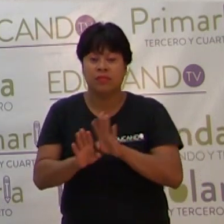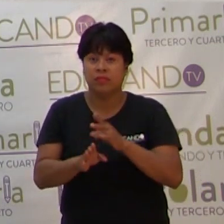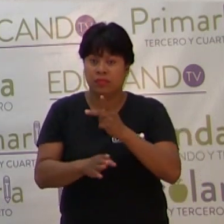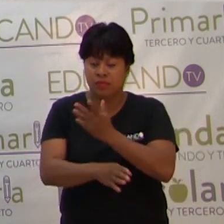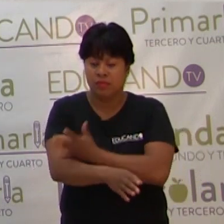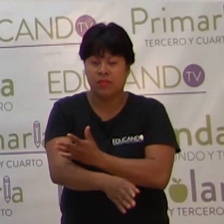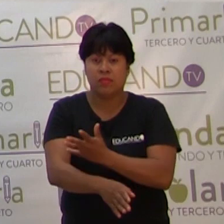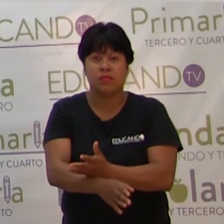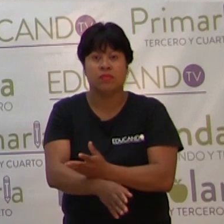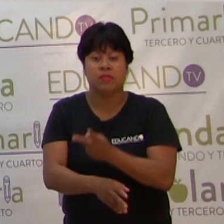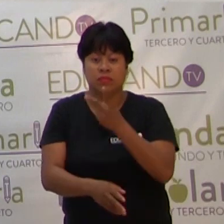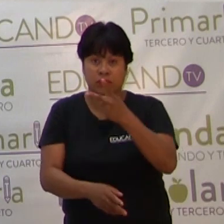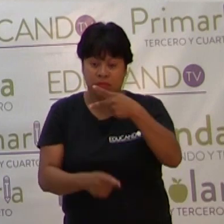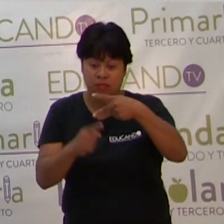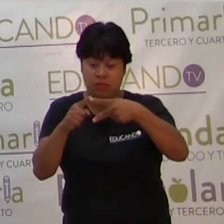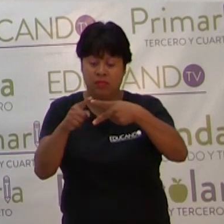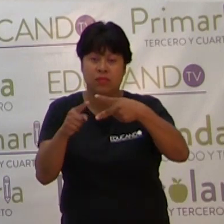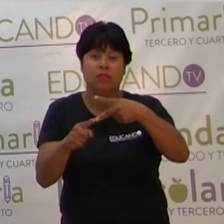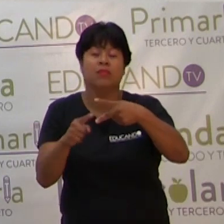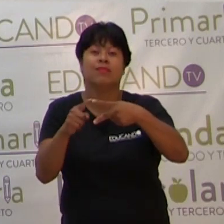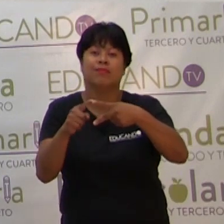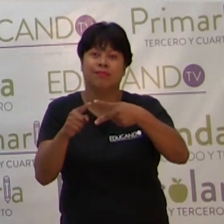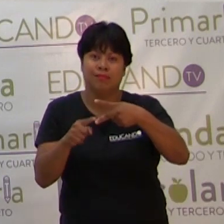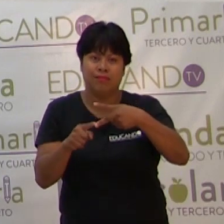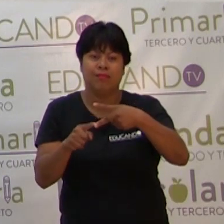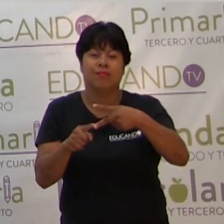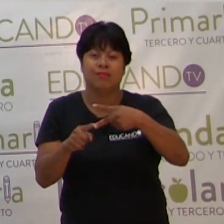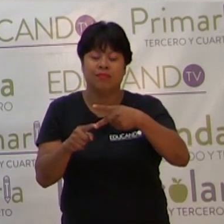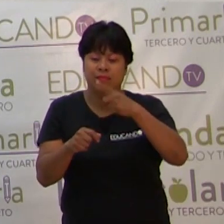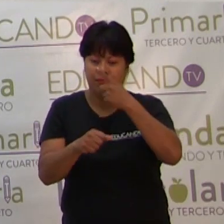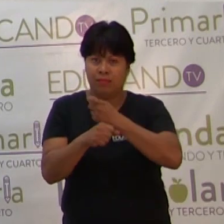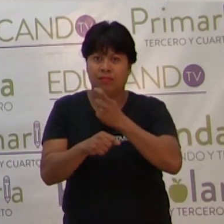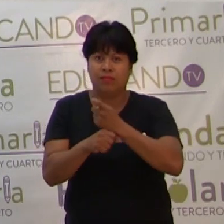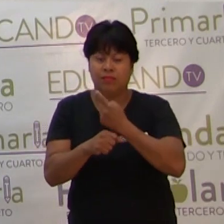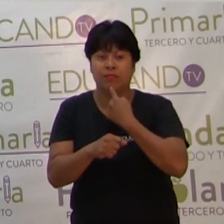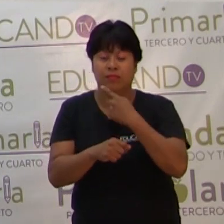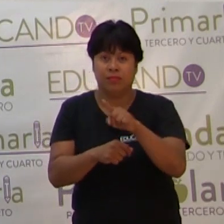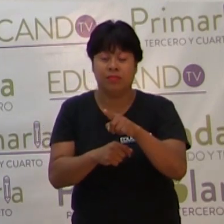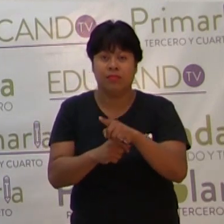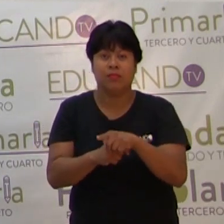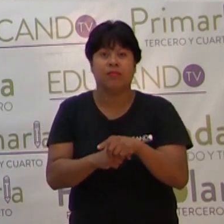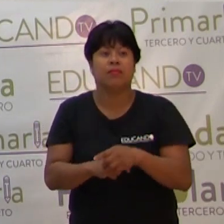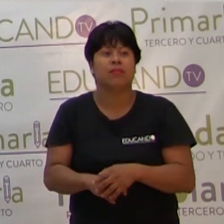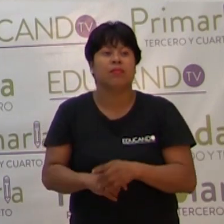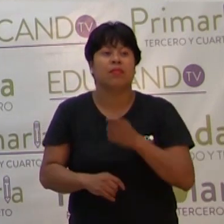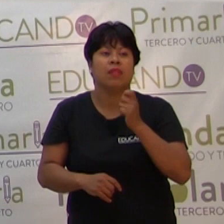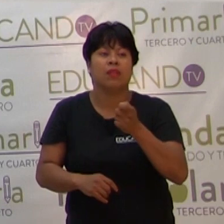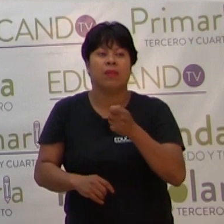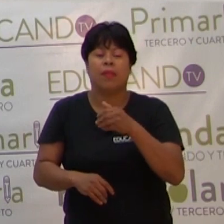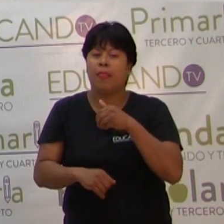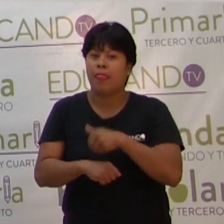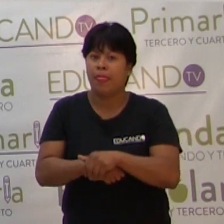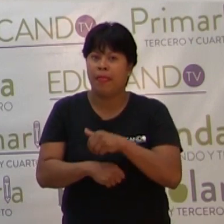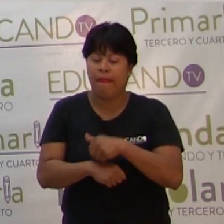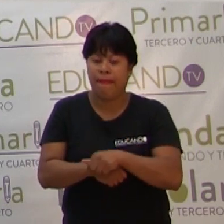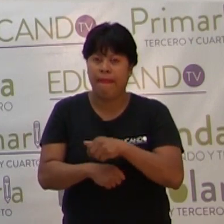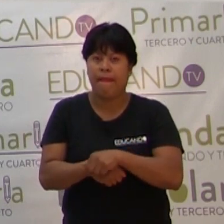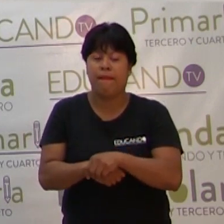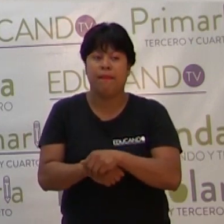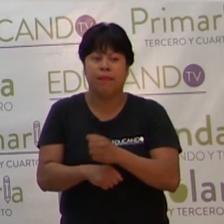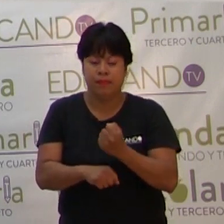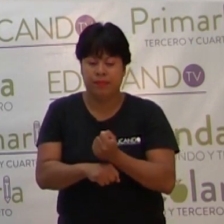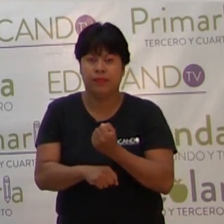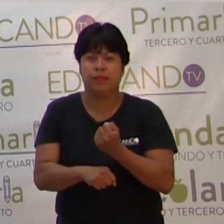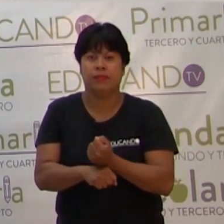compañeros, los dos primeros dígitos, bueno, el primer dígito corresponde a la talla de